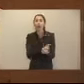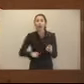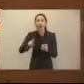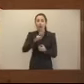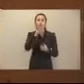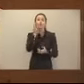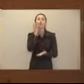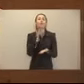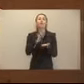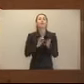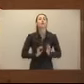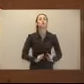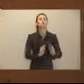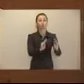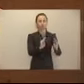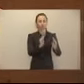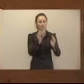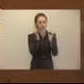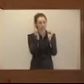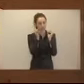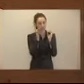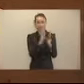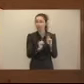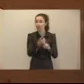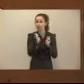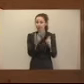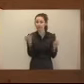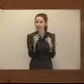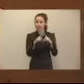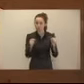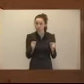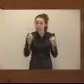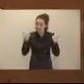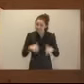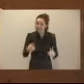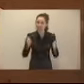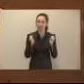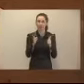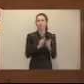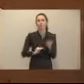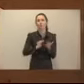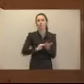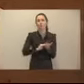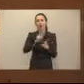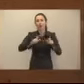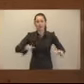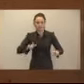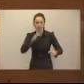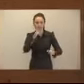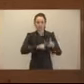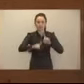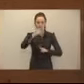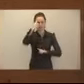colectivo concreto, para esquecer as solucións que dende Asturias poden darse xa a estas persoas con demencias e